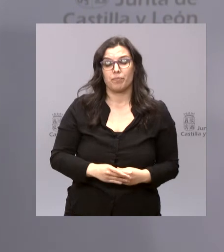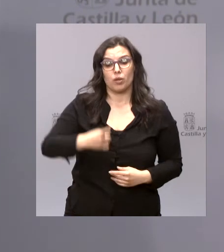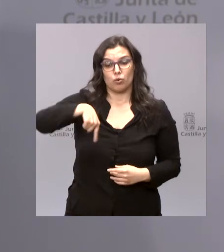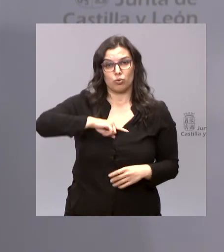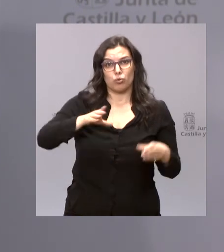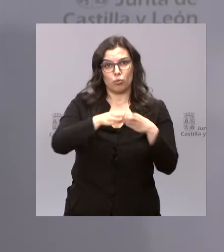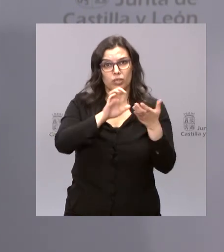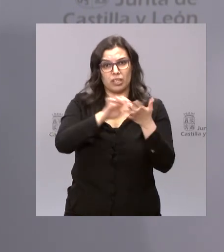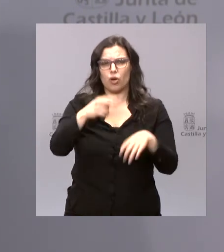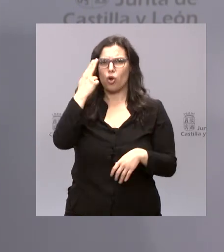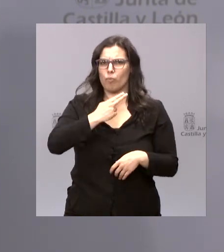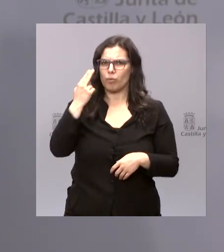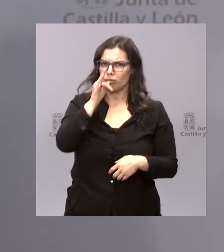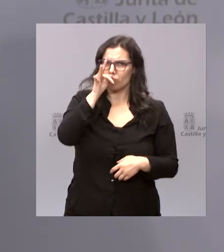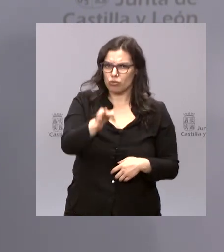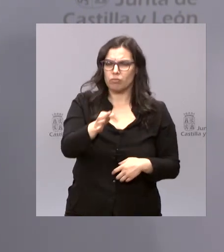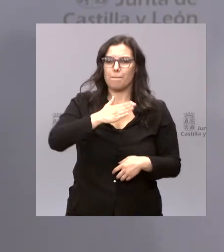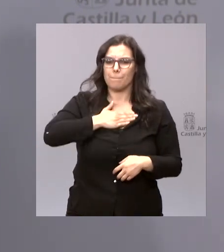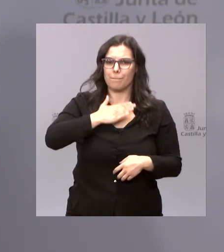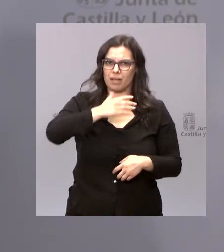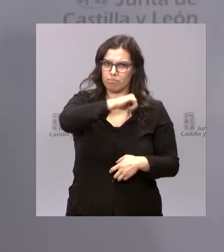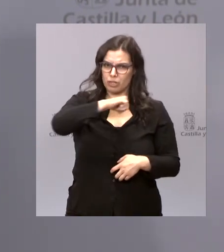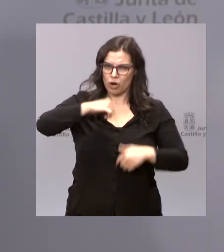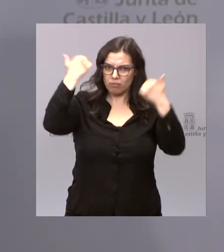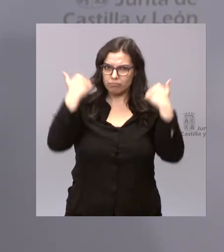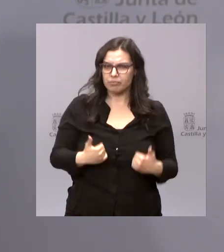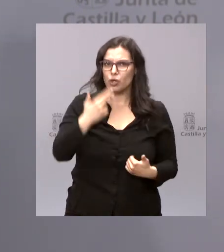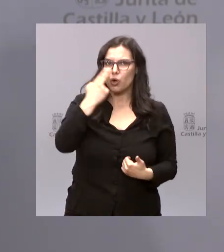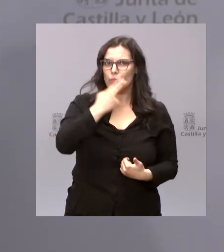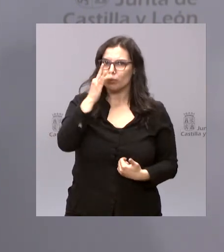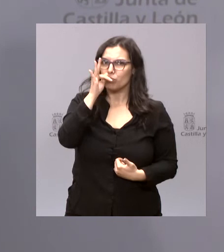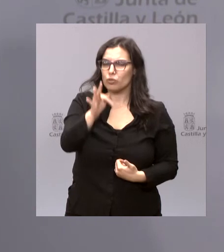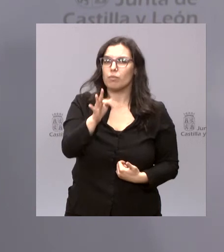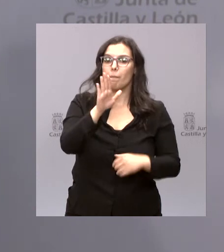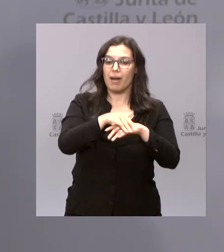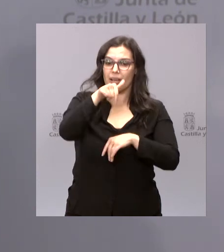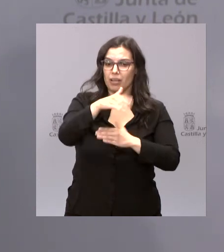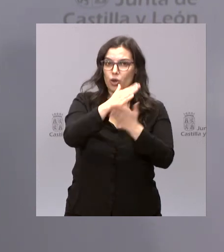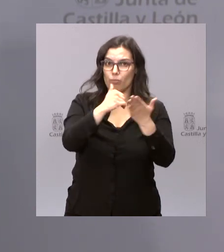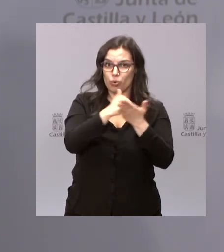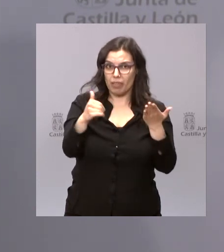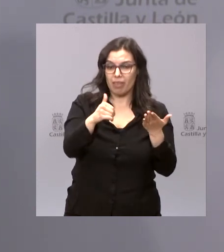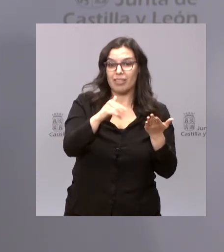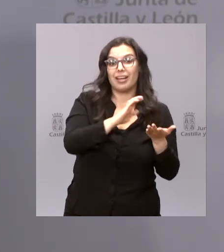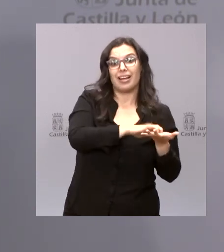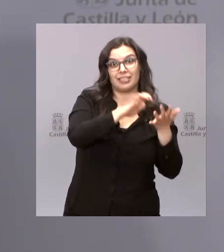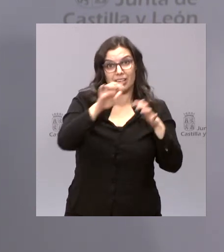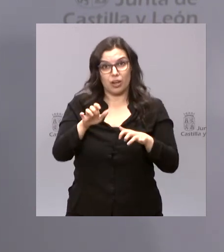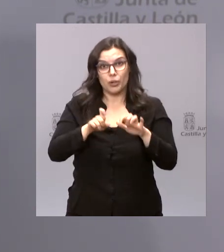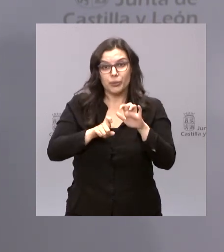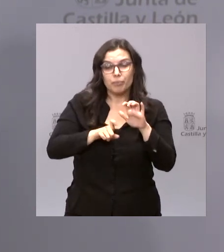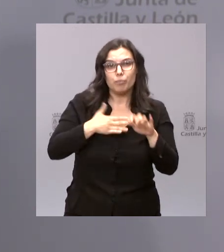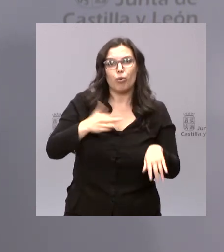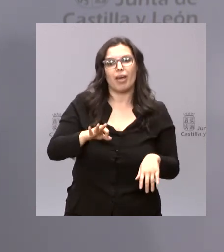la Junta de Castilla y León, con mi compromiso personal, para que en nuestra comunidad, en Castilla y León, podamos ser cada